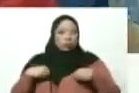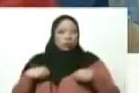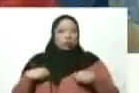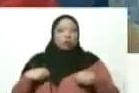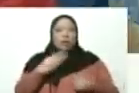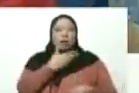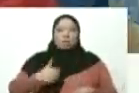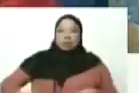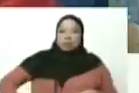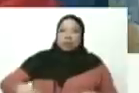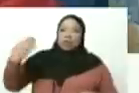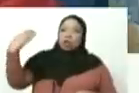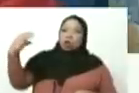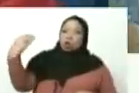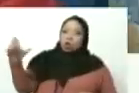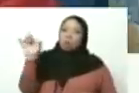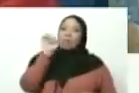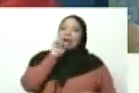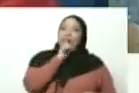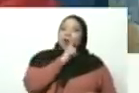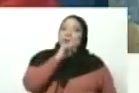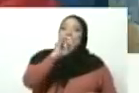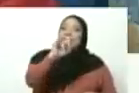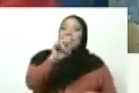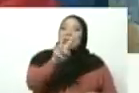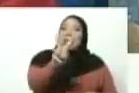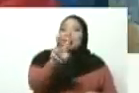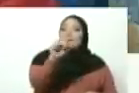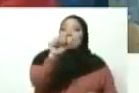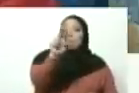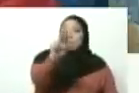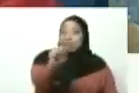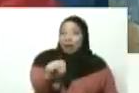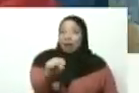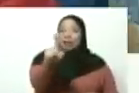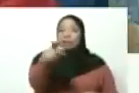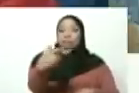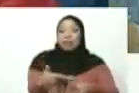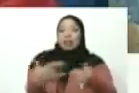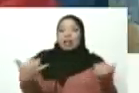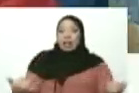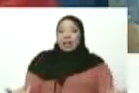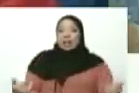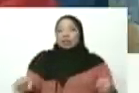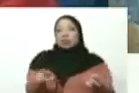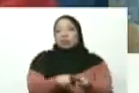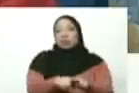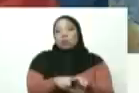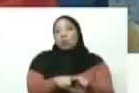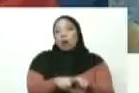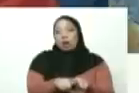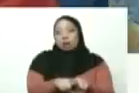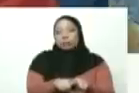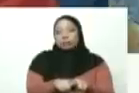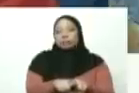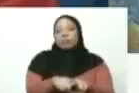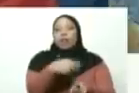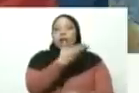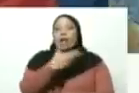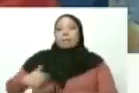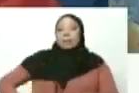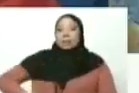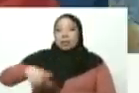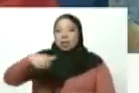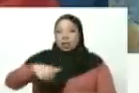duque al gobierno ficticio del innombrable imagínense este un innombrable